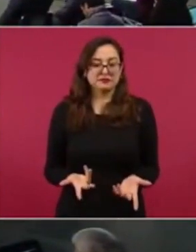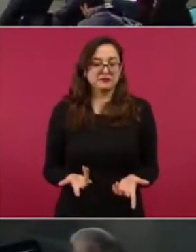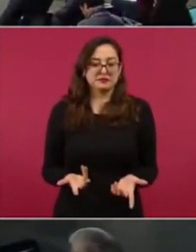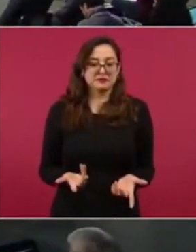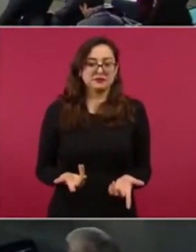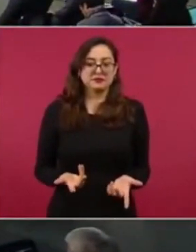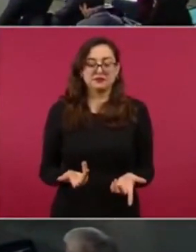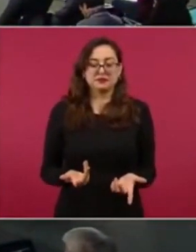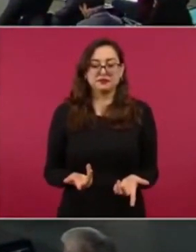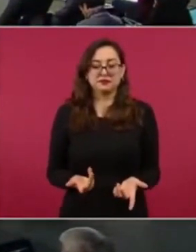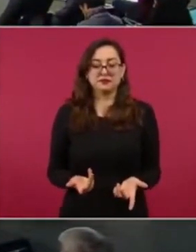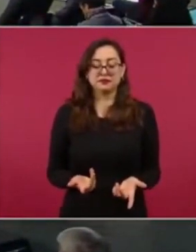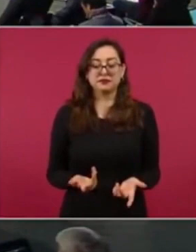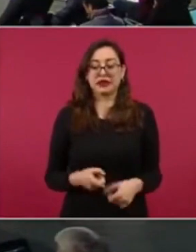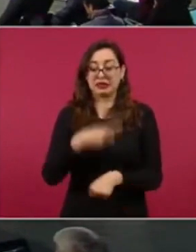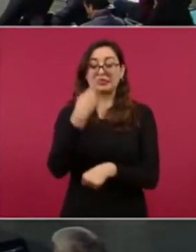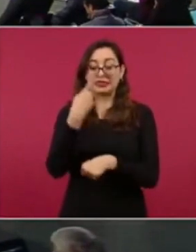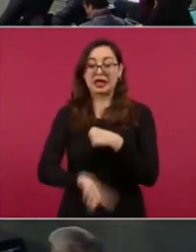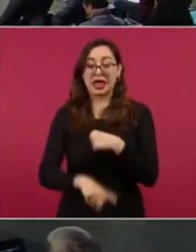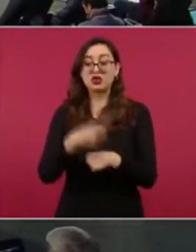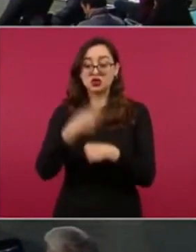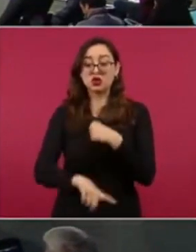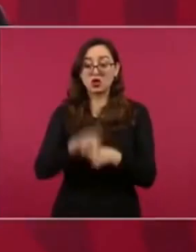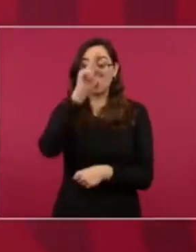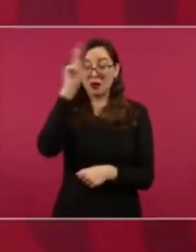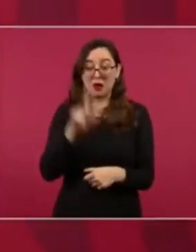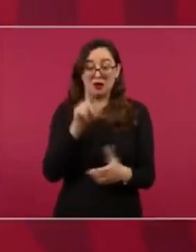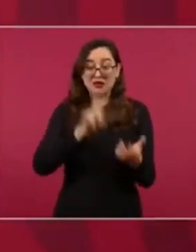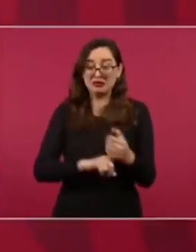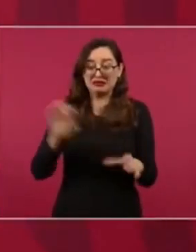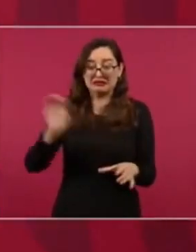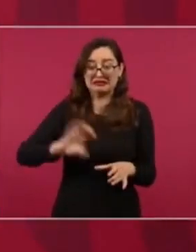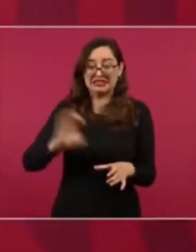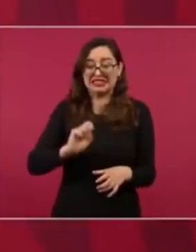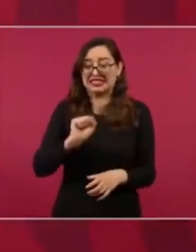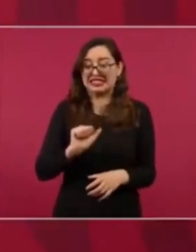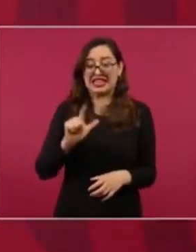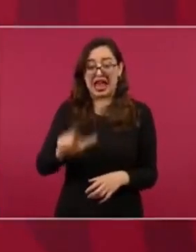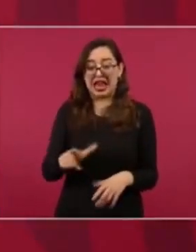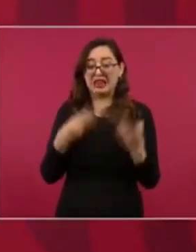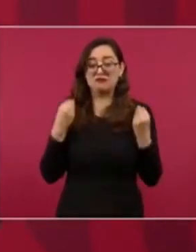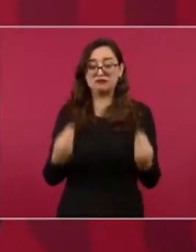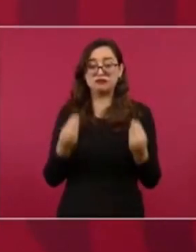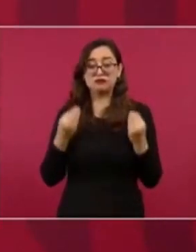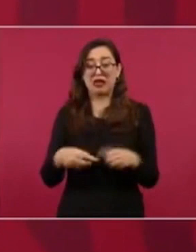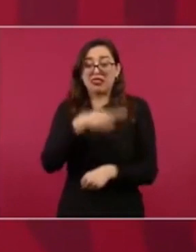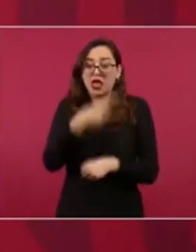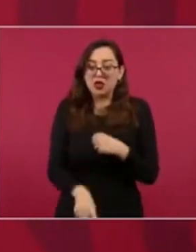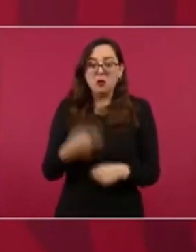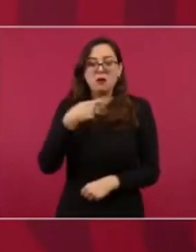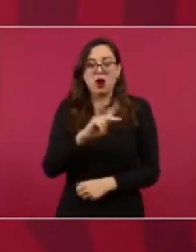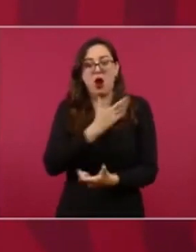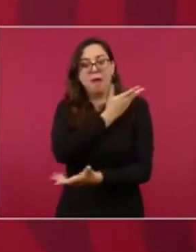No solo es que hacen daño, que tienen mucha sal. No, no solo es eso. Es que cuesta